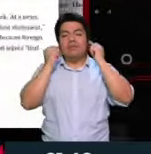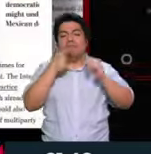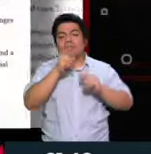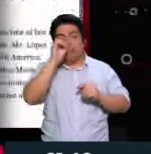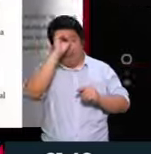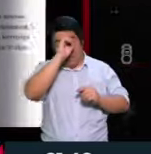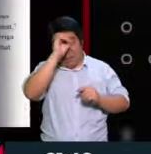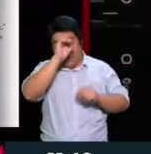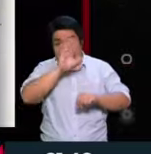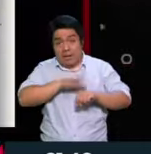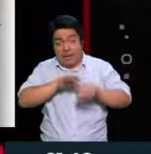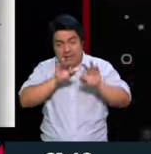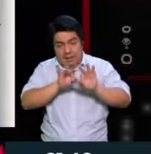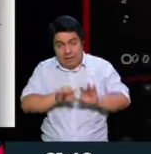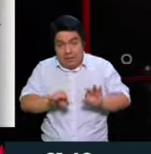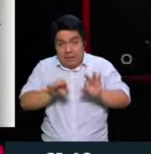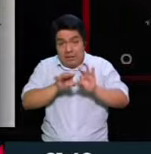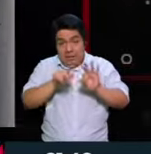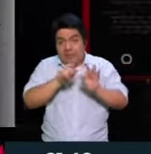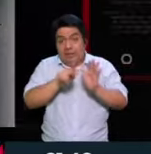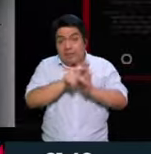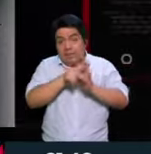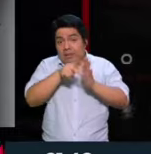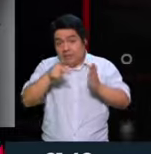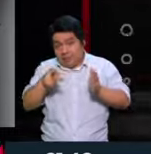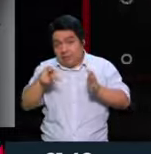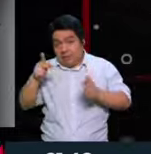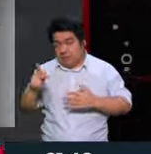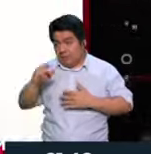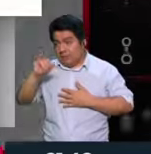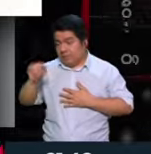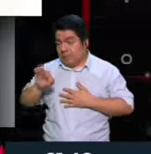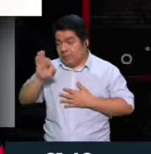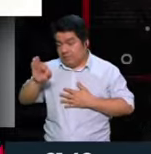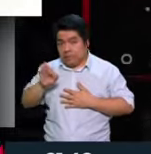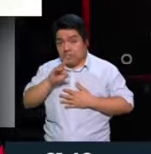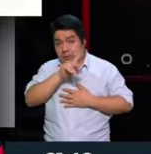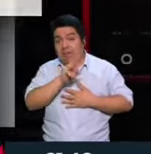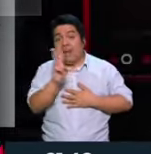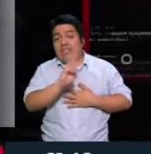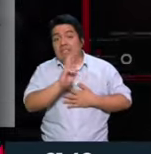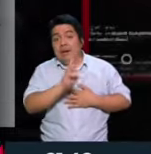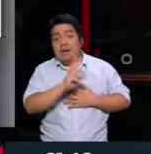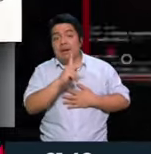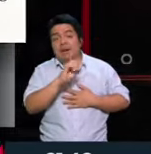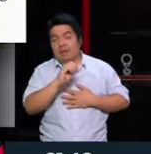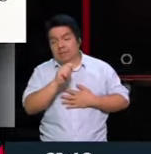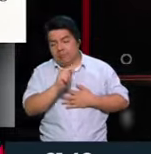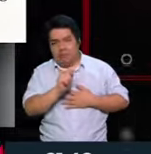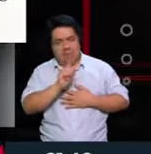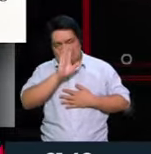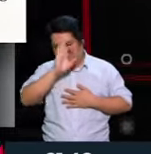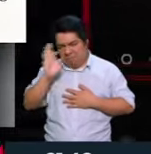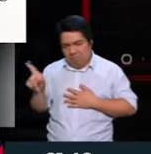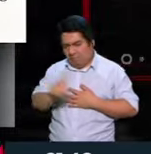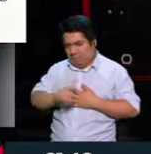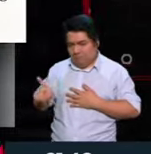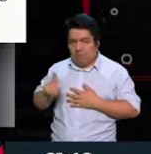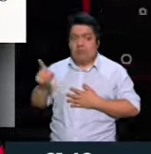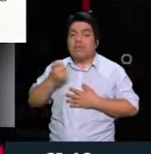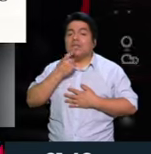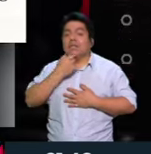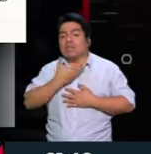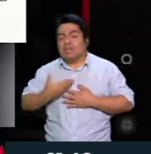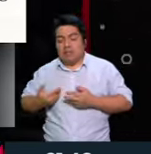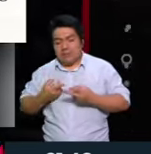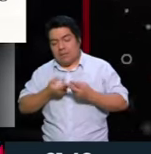más importante, la postura del periódico, pues, a la reforma judicial en México. El Washington Post rechaza esta narrativa del Obrador y Sheinbaum